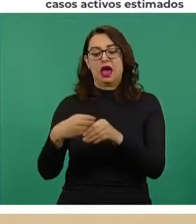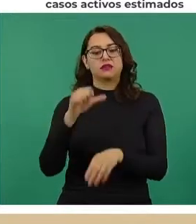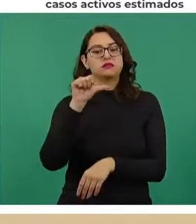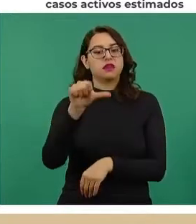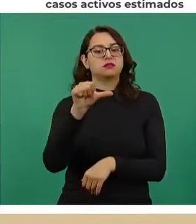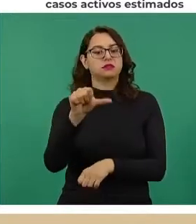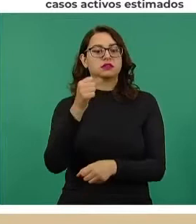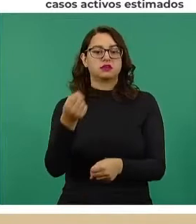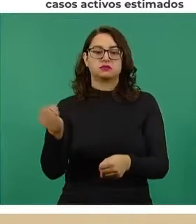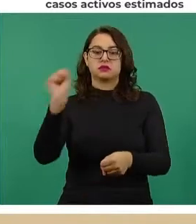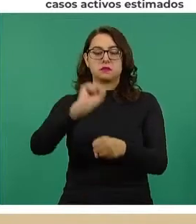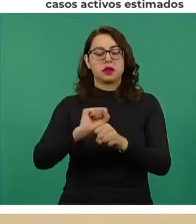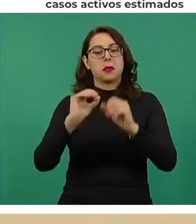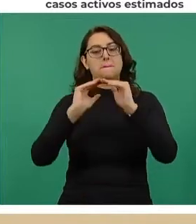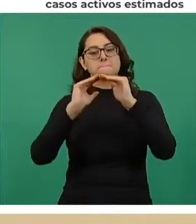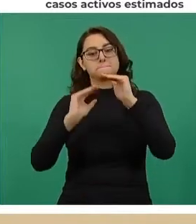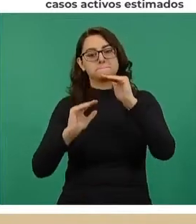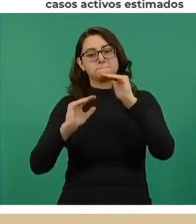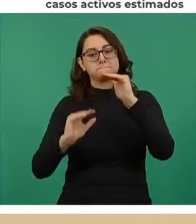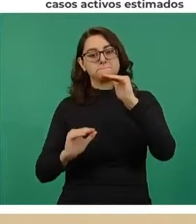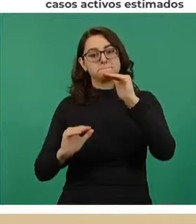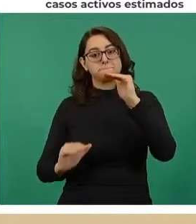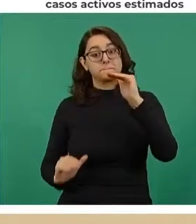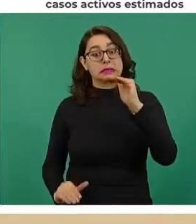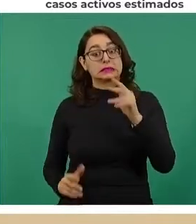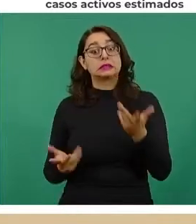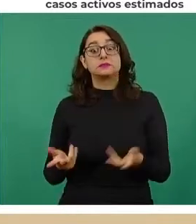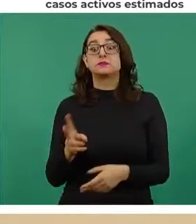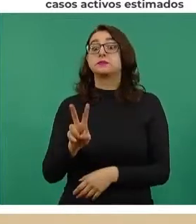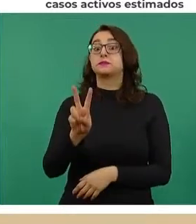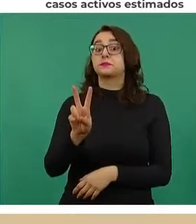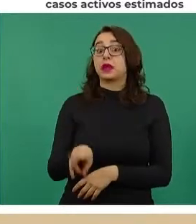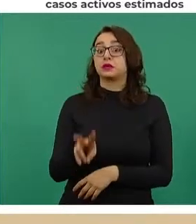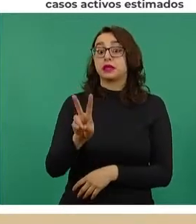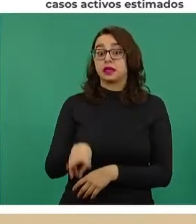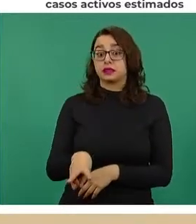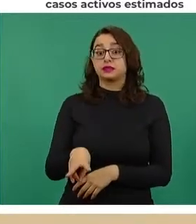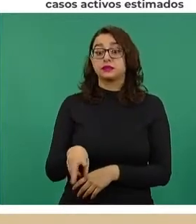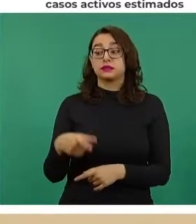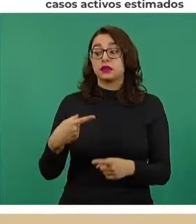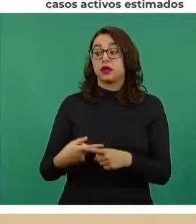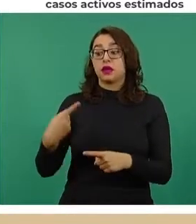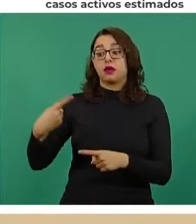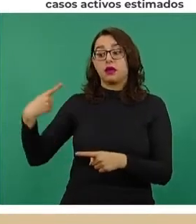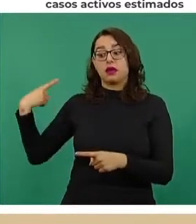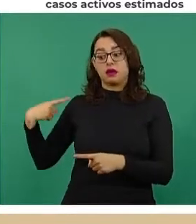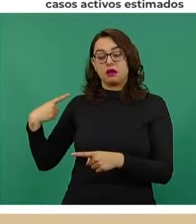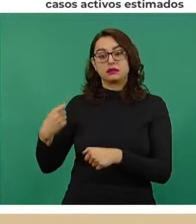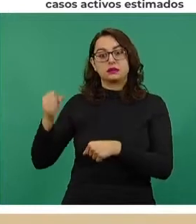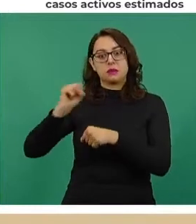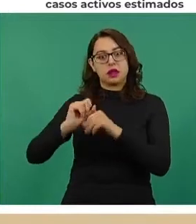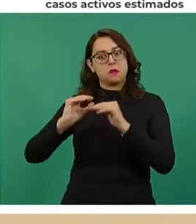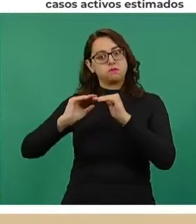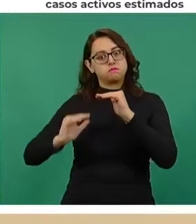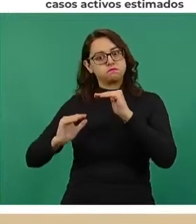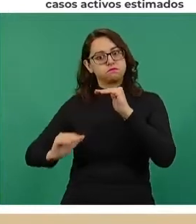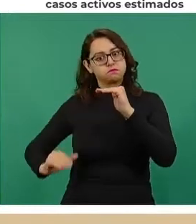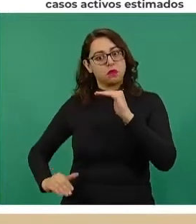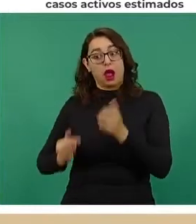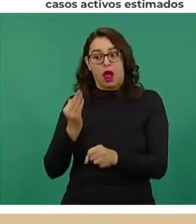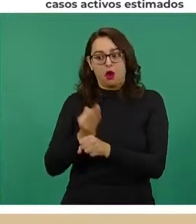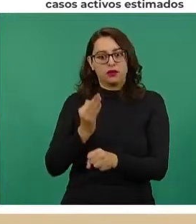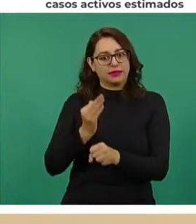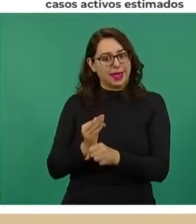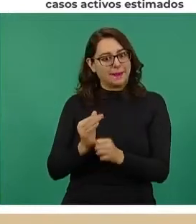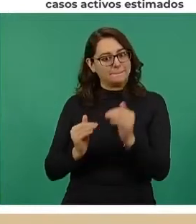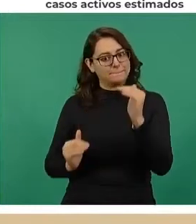reducción. Ciertamente la reducción de esta semana no es tan importante como la ha habido en las semanas precedentes. Y